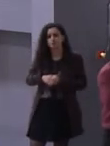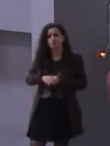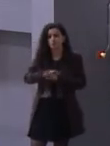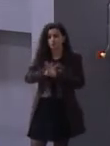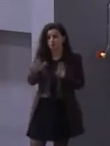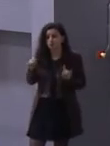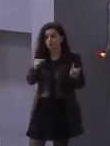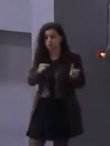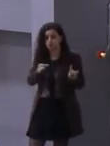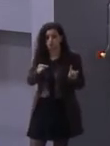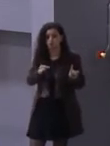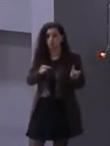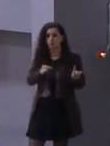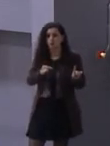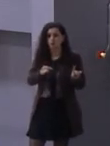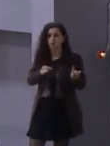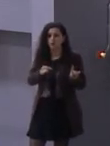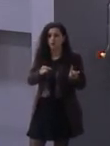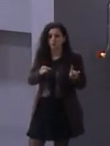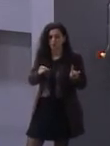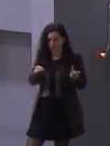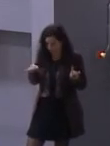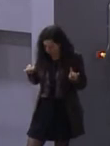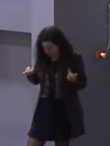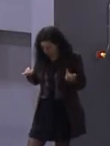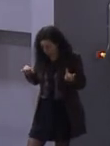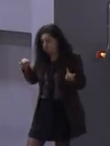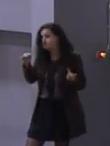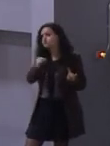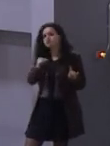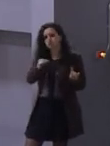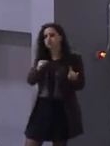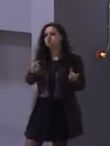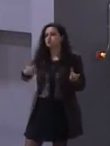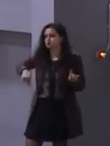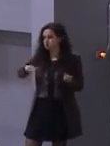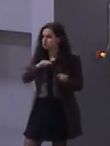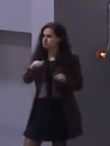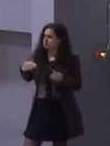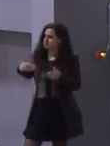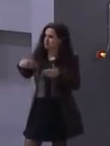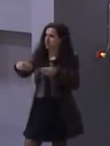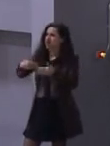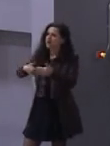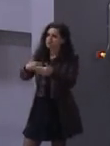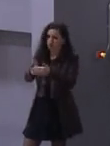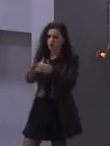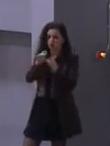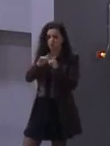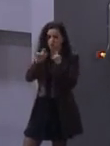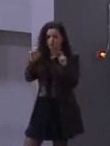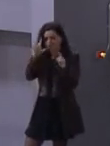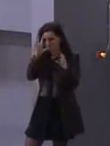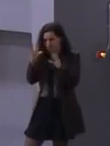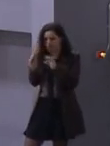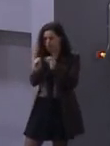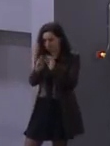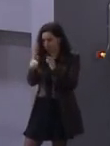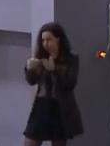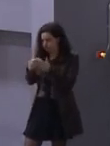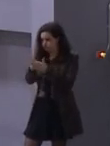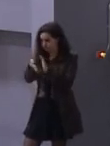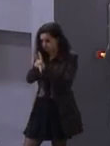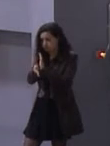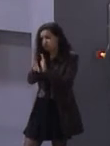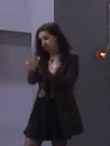ahí entonces es en qué hemos avanzado a nivel del acuerdo. Ya podemos decir que